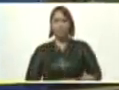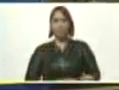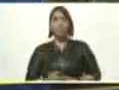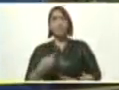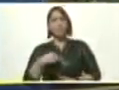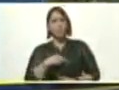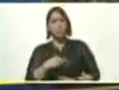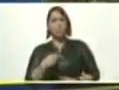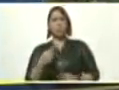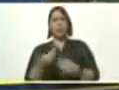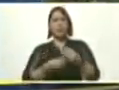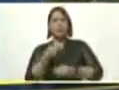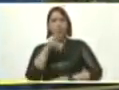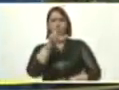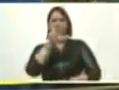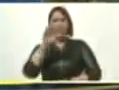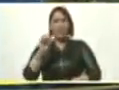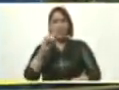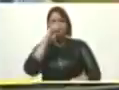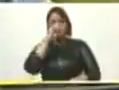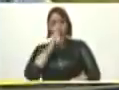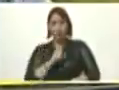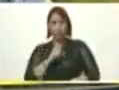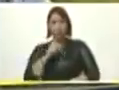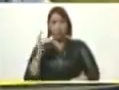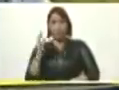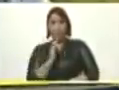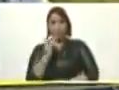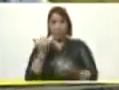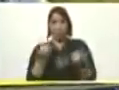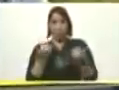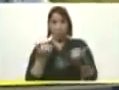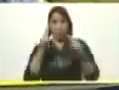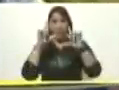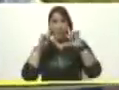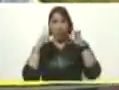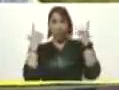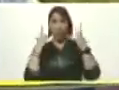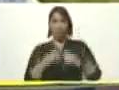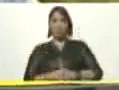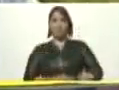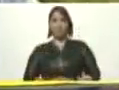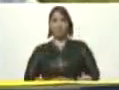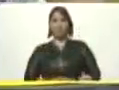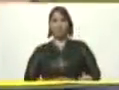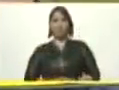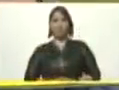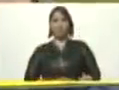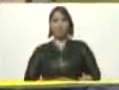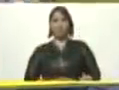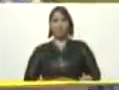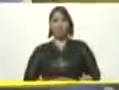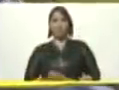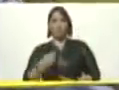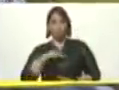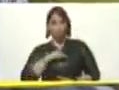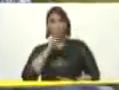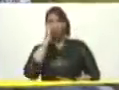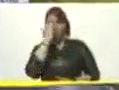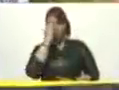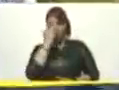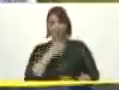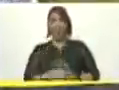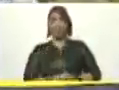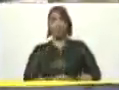estamos haciendo los 30 años para venimos ahora para la guaira estamos en tuvimos los carnavales